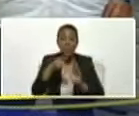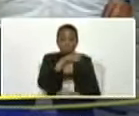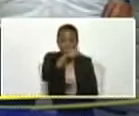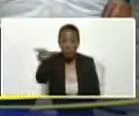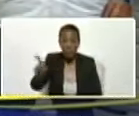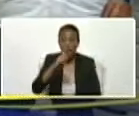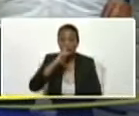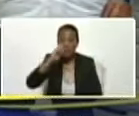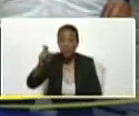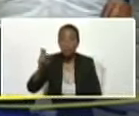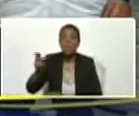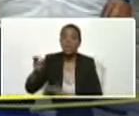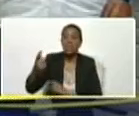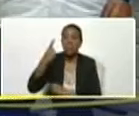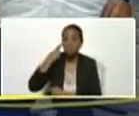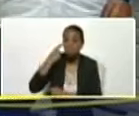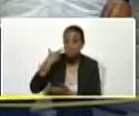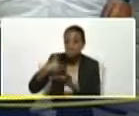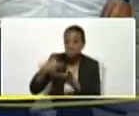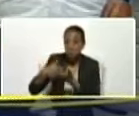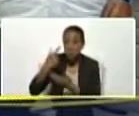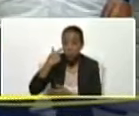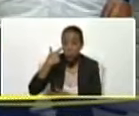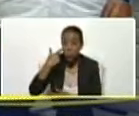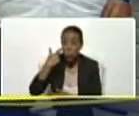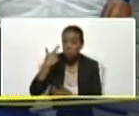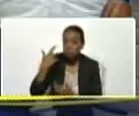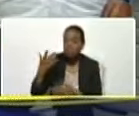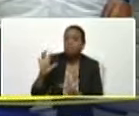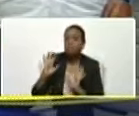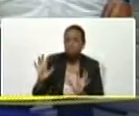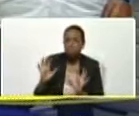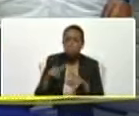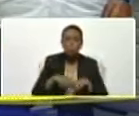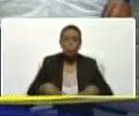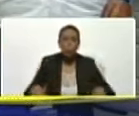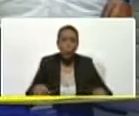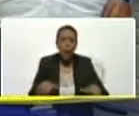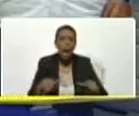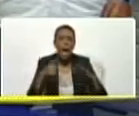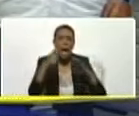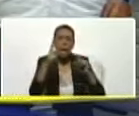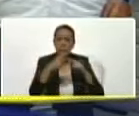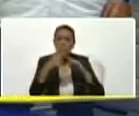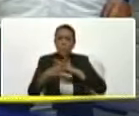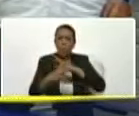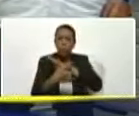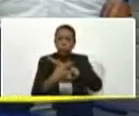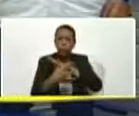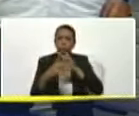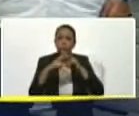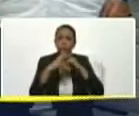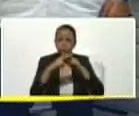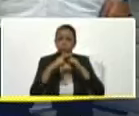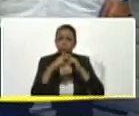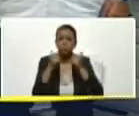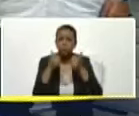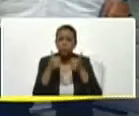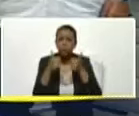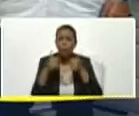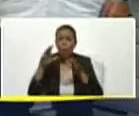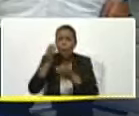usted pudo adquir 350 equipos entre mobiliarios y equipo hospitalari